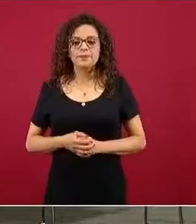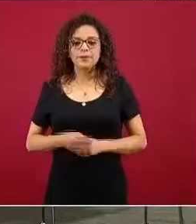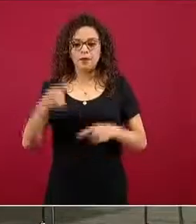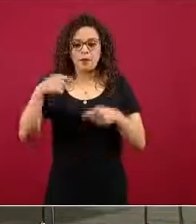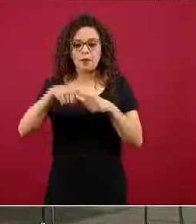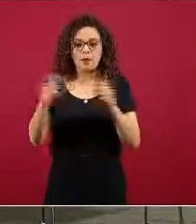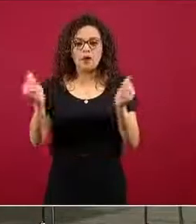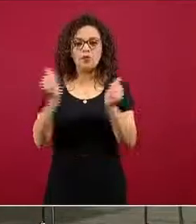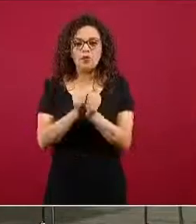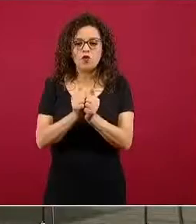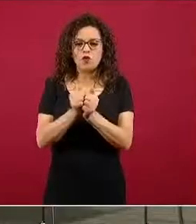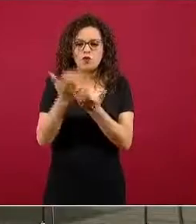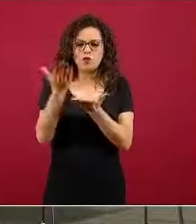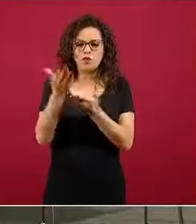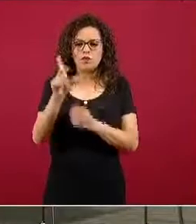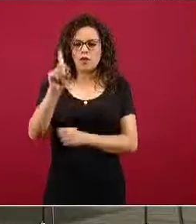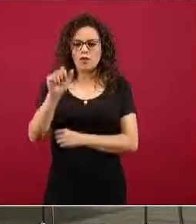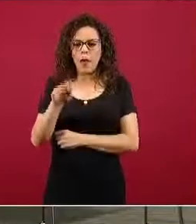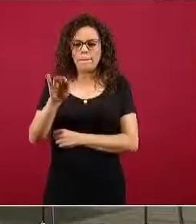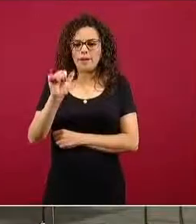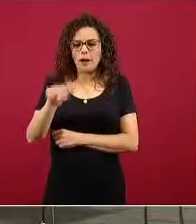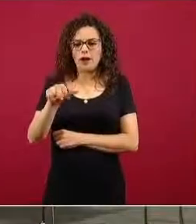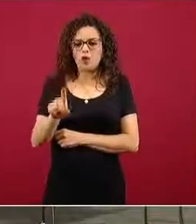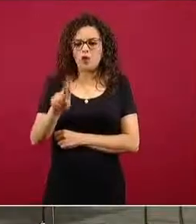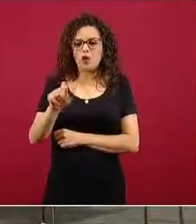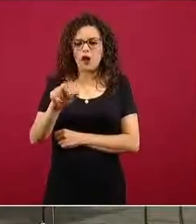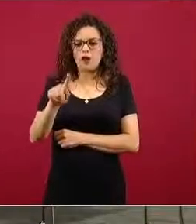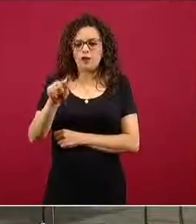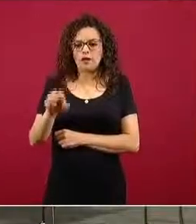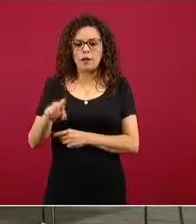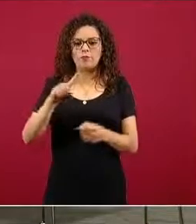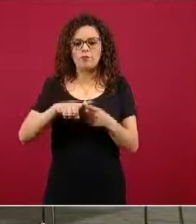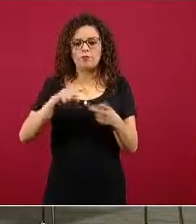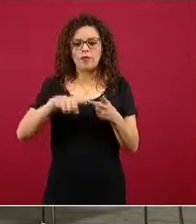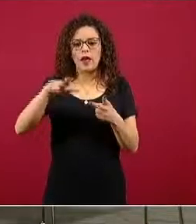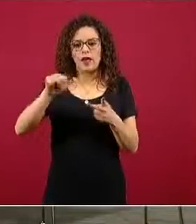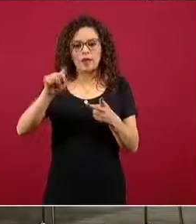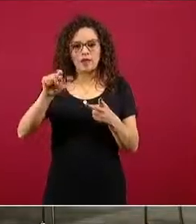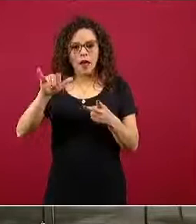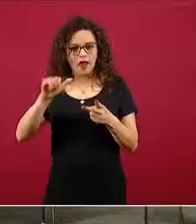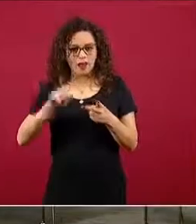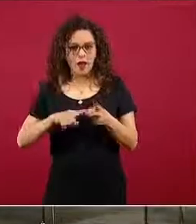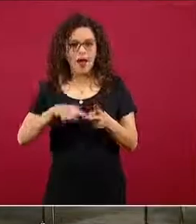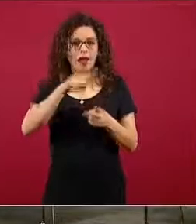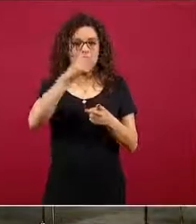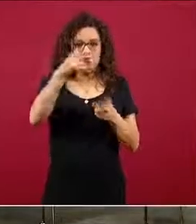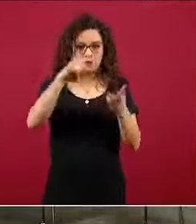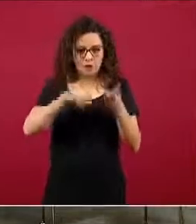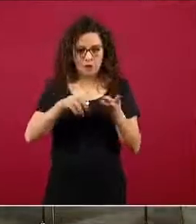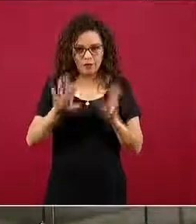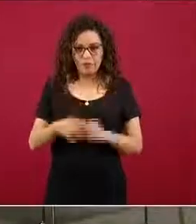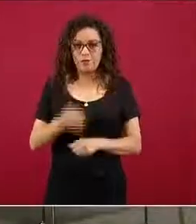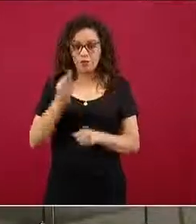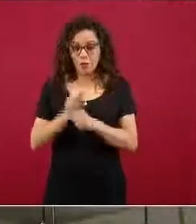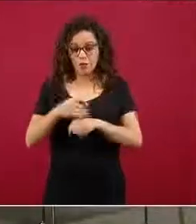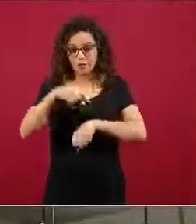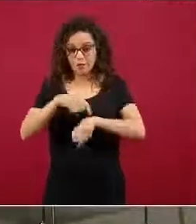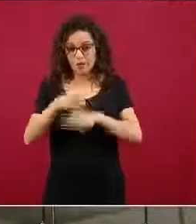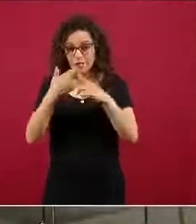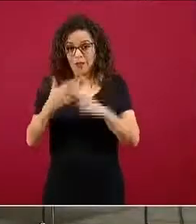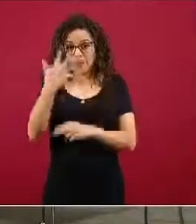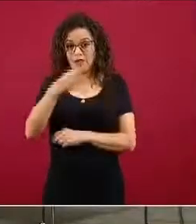con Damián Duarte, Natalia Vitela, usted, y nos vamos. Quedan 10 minutos, pero vamos a tratar de aprovecharlos.